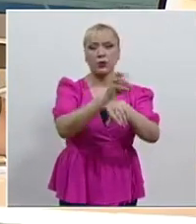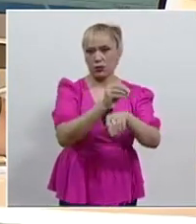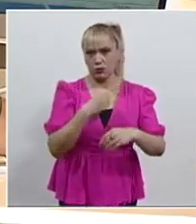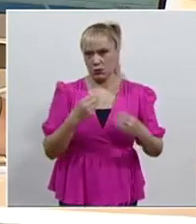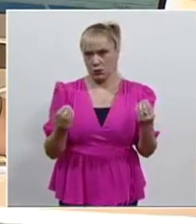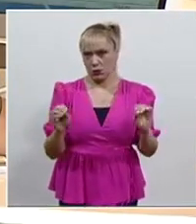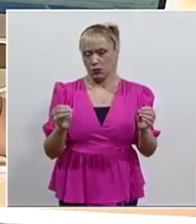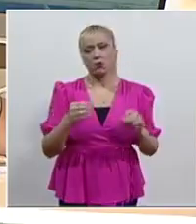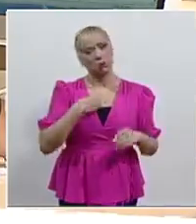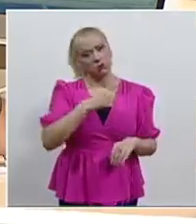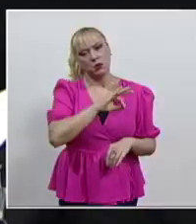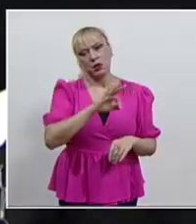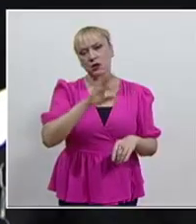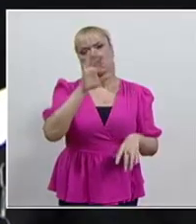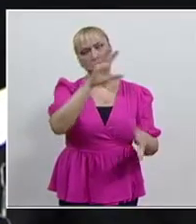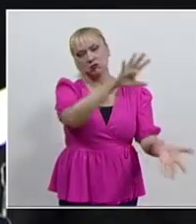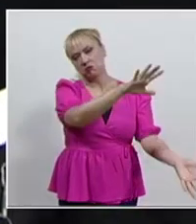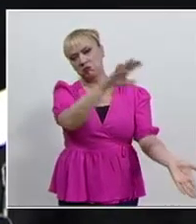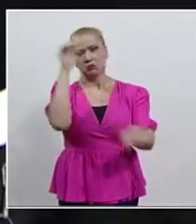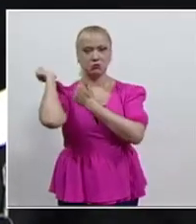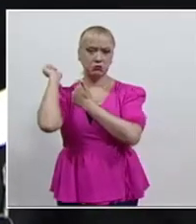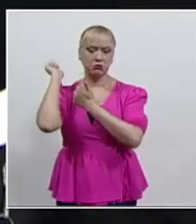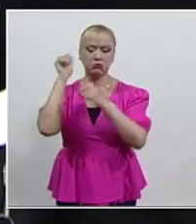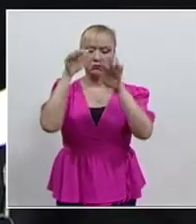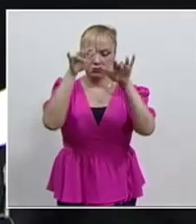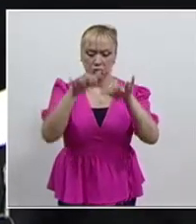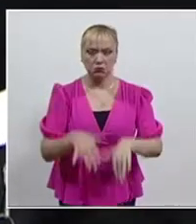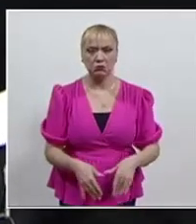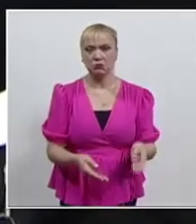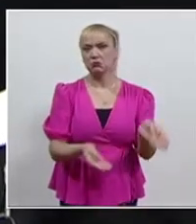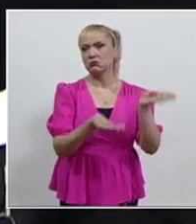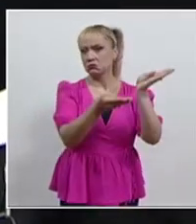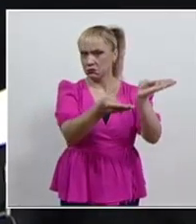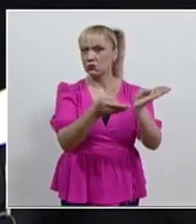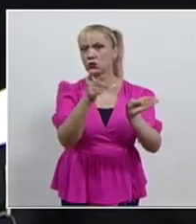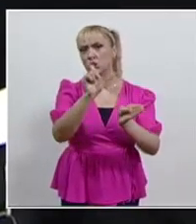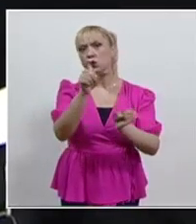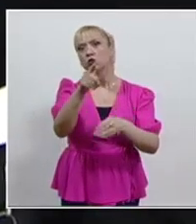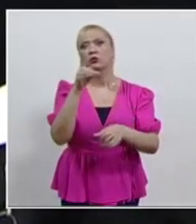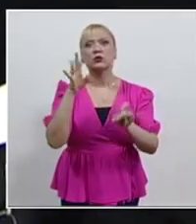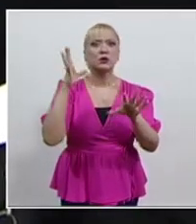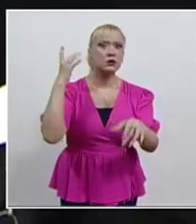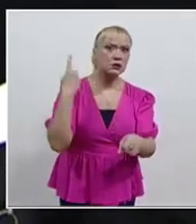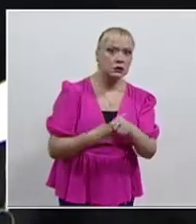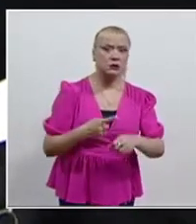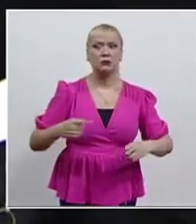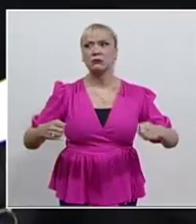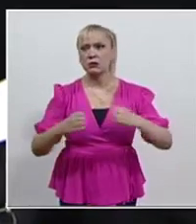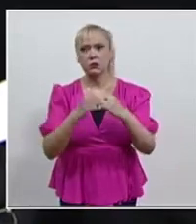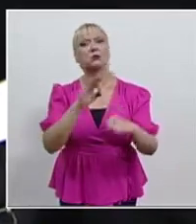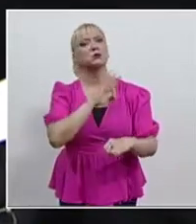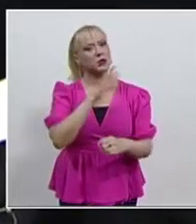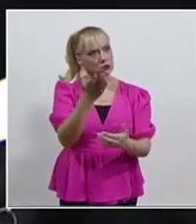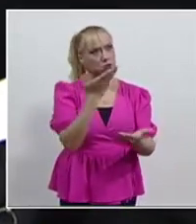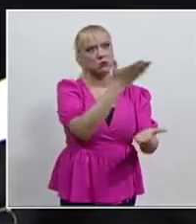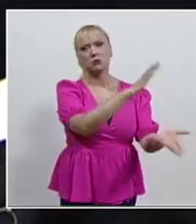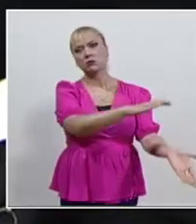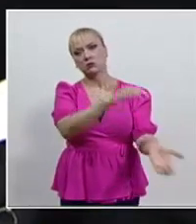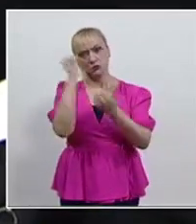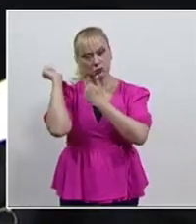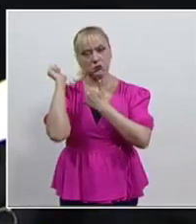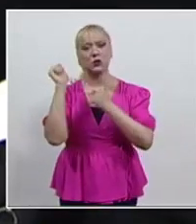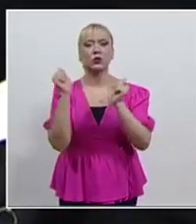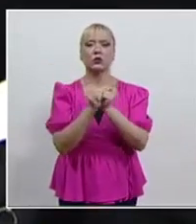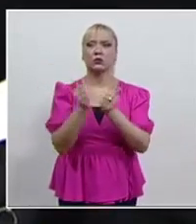retirarlas en cualquier momento, previa solicitud, recursos que pueden reclamar por la vía judicial una vez agotado el procedimiento de